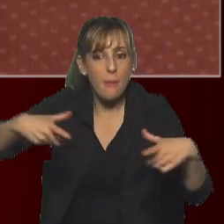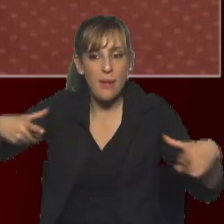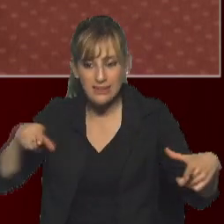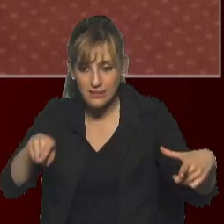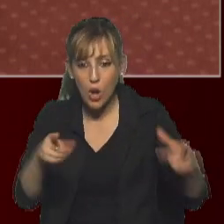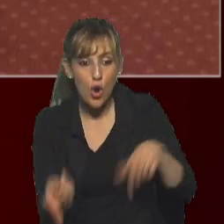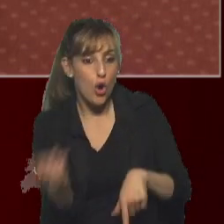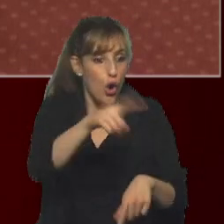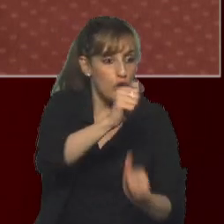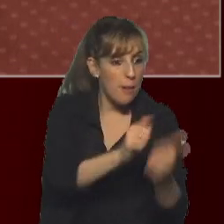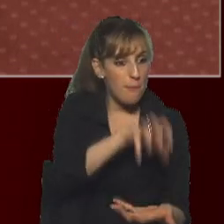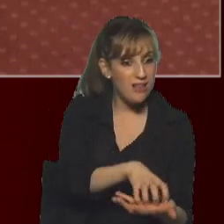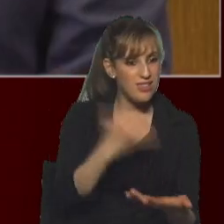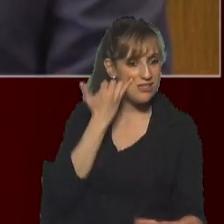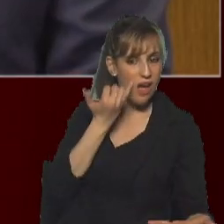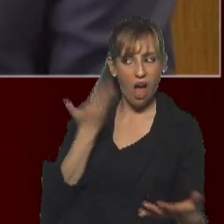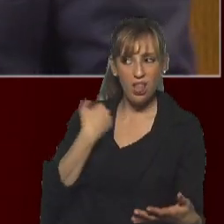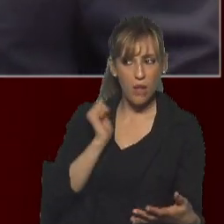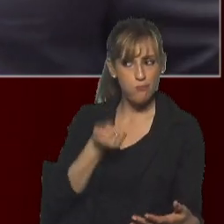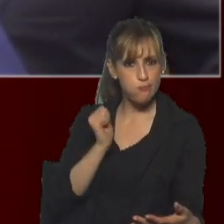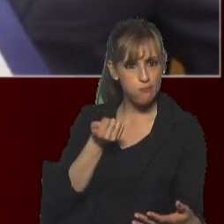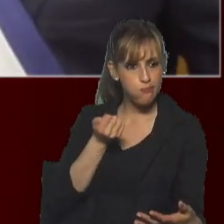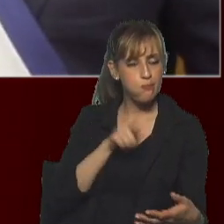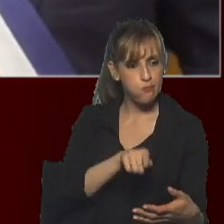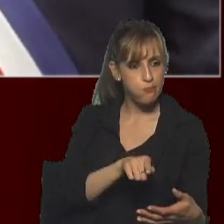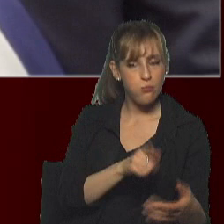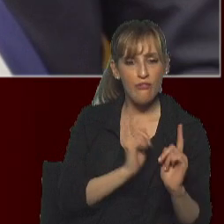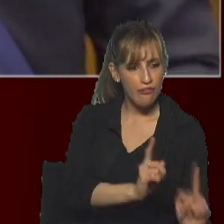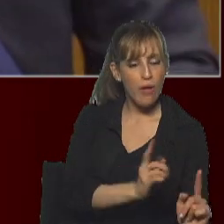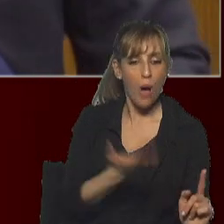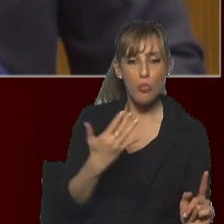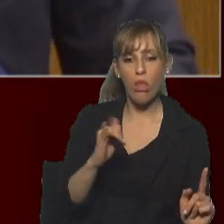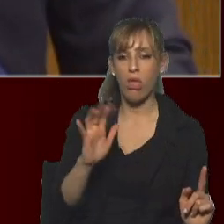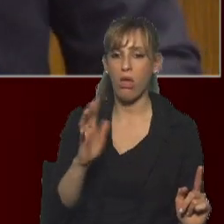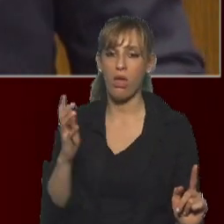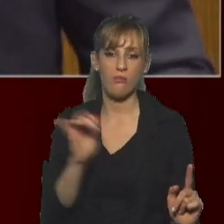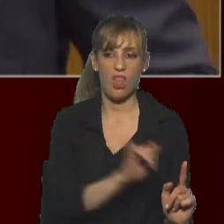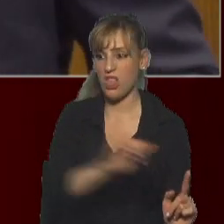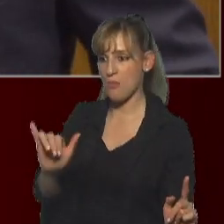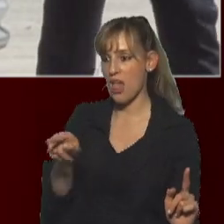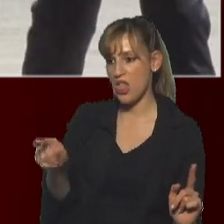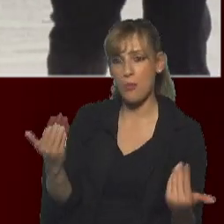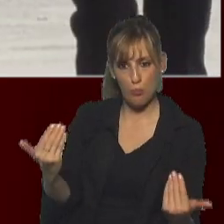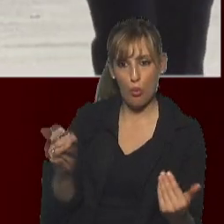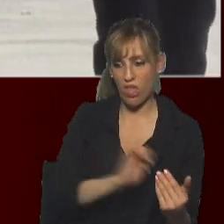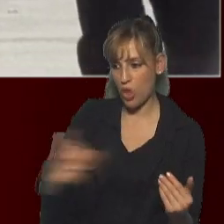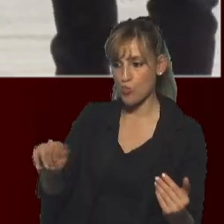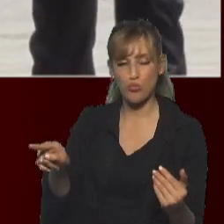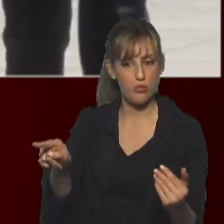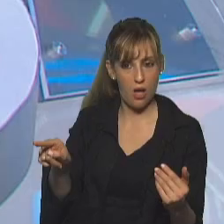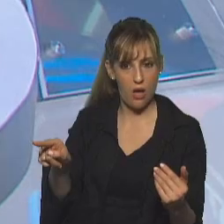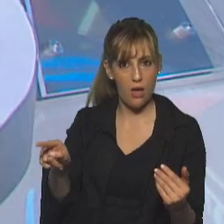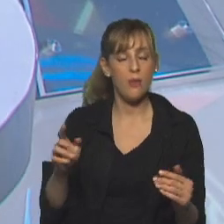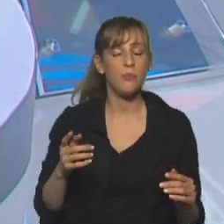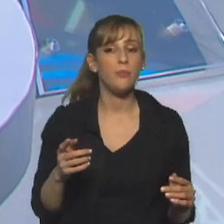que ya está operando desde antes, podría ser demandado. No evita que se puedan tomar estas políticas, pero las